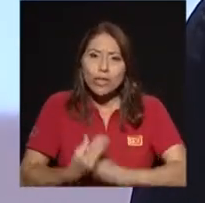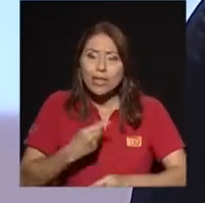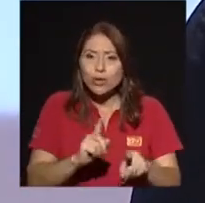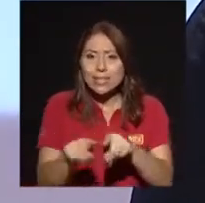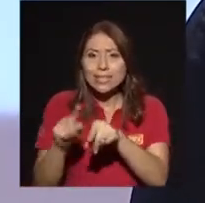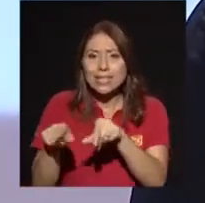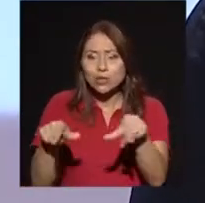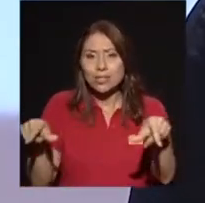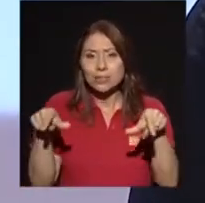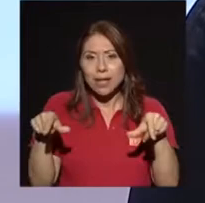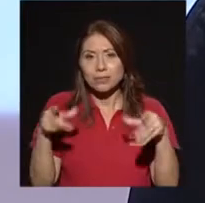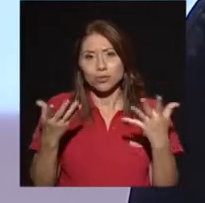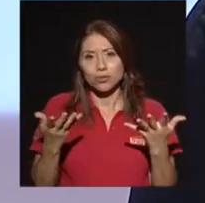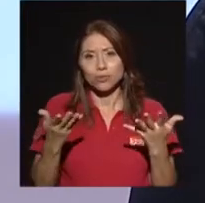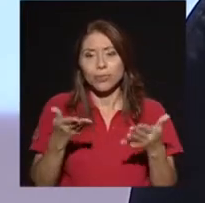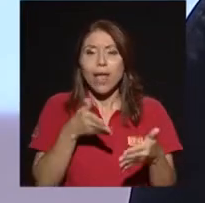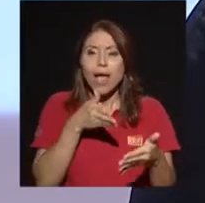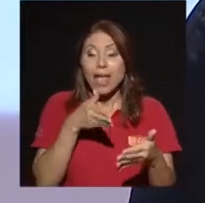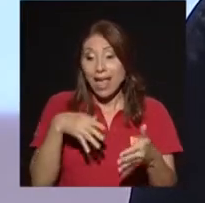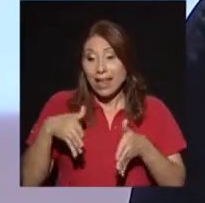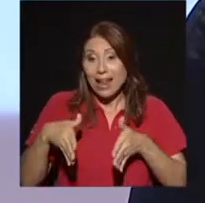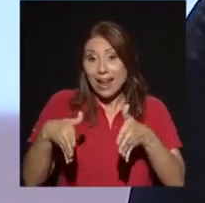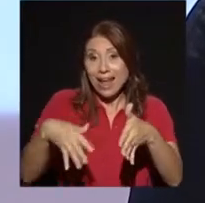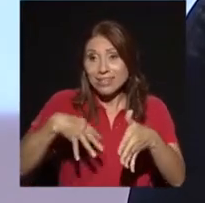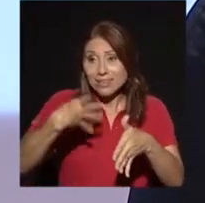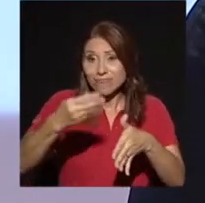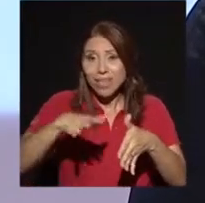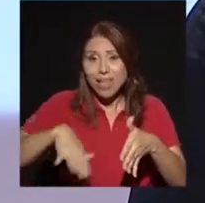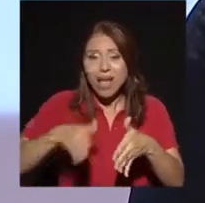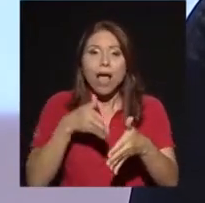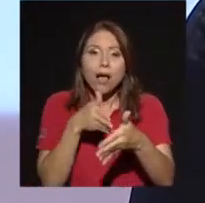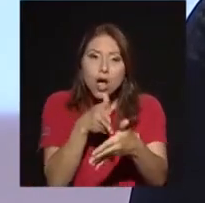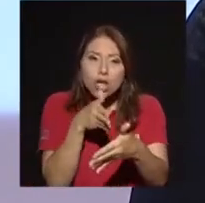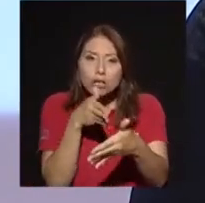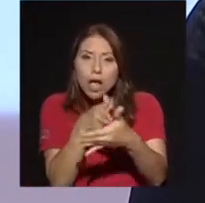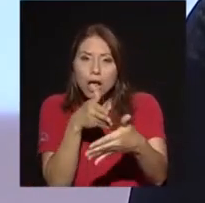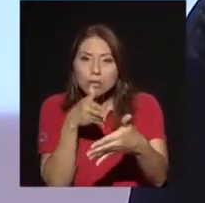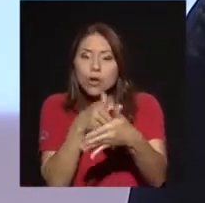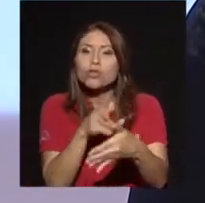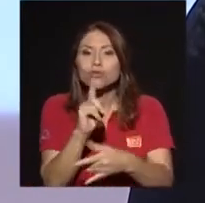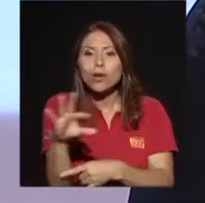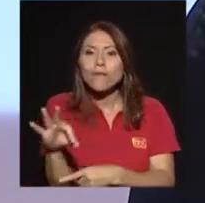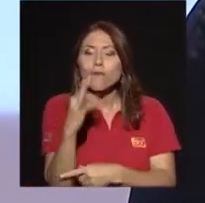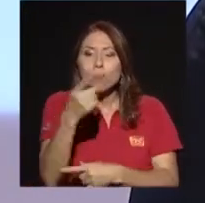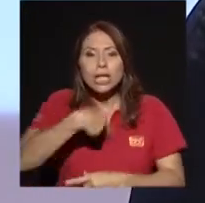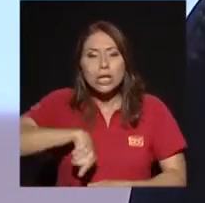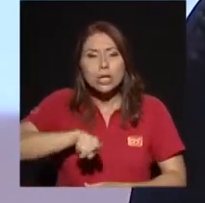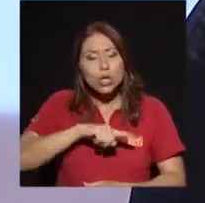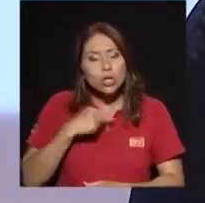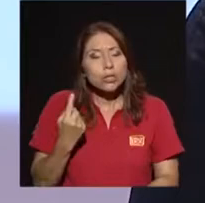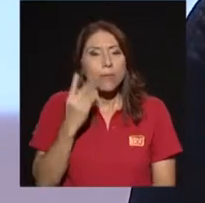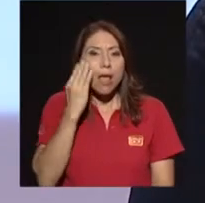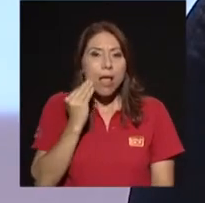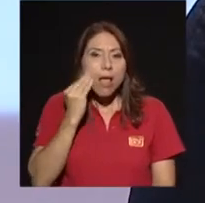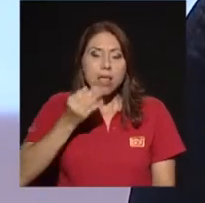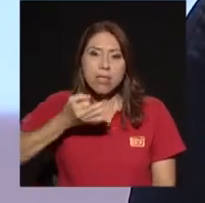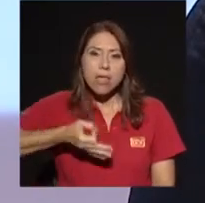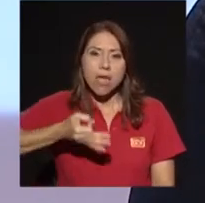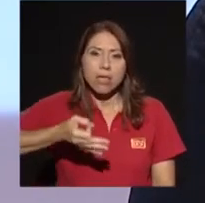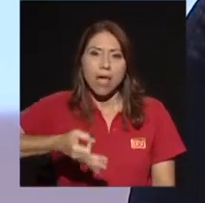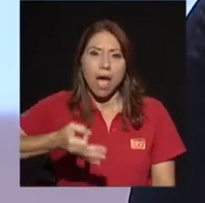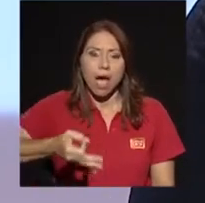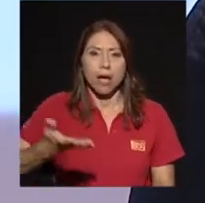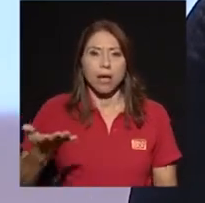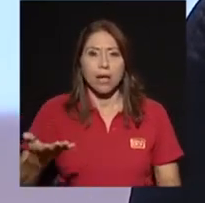y el acoso callejero, ¿verdad?, es una de esas formas de violencia en la que las mujeres nos vemos expuestas día a día. Entonces, bueno,